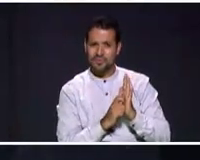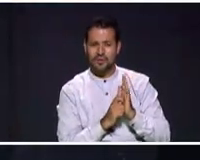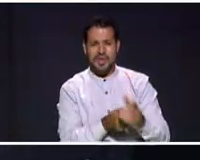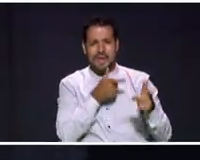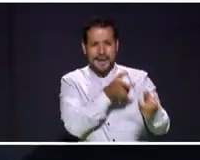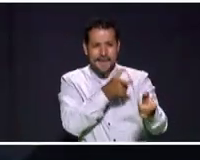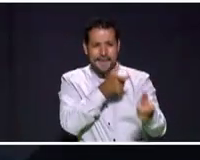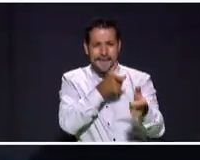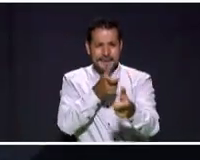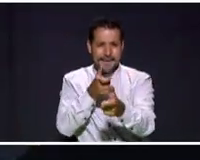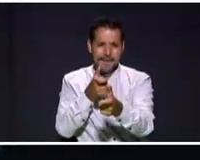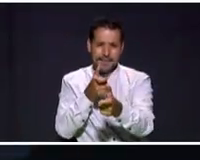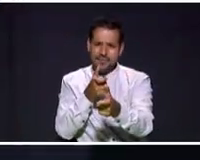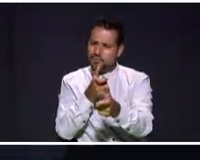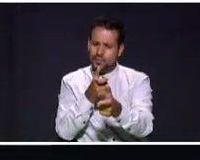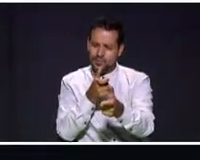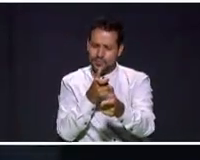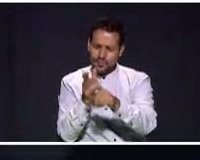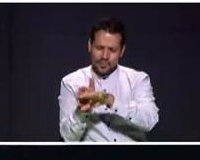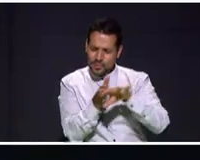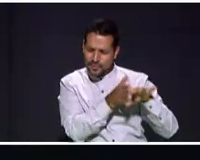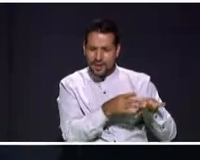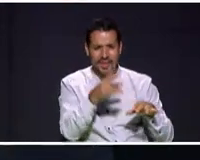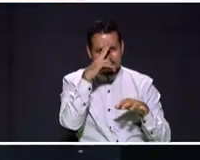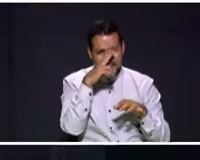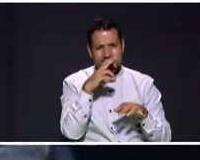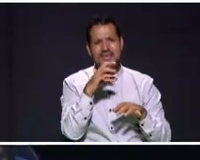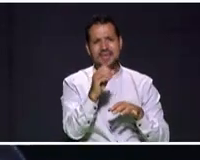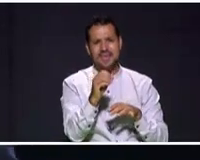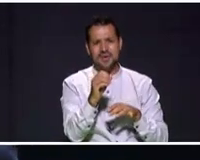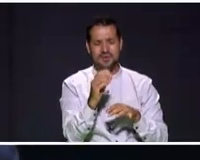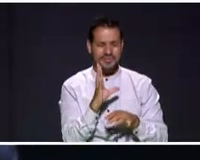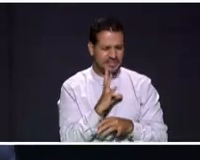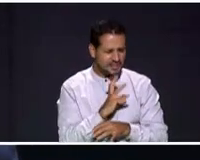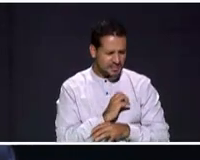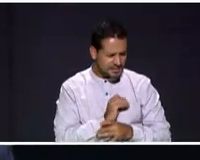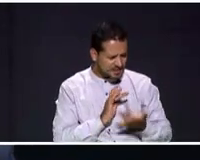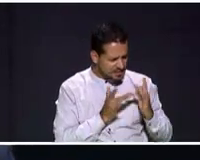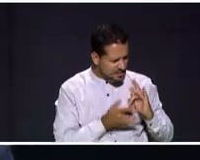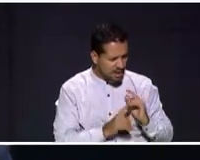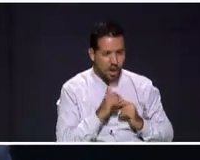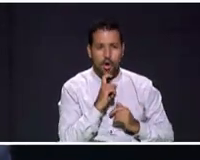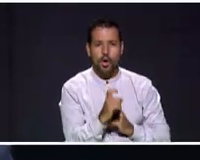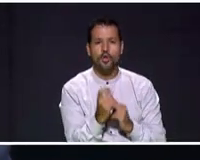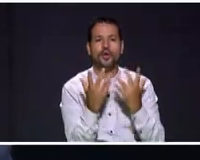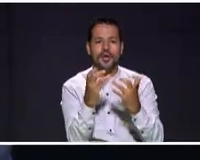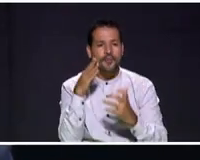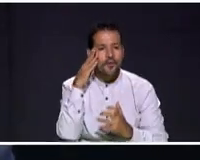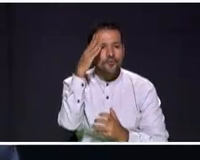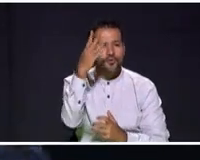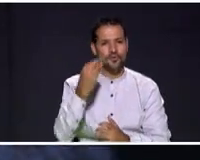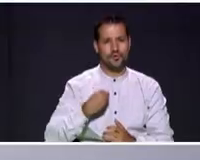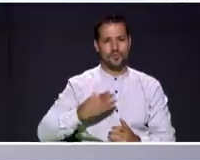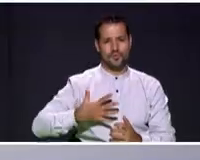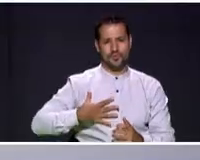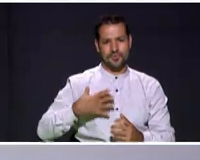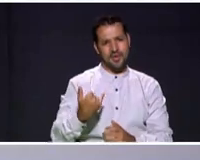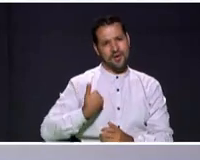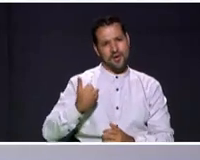queremos más hambre no creo más hijos derramado y llenos de dolor queremos futuro y posibilidades para los jóvenes del campo gracias